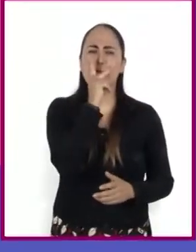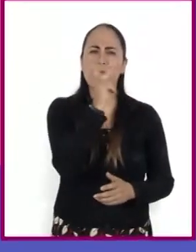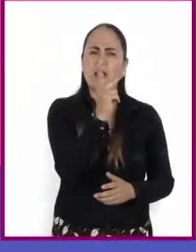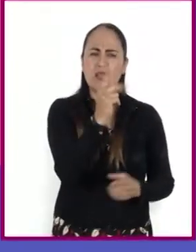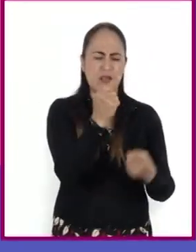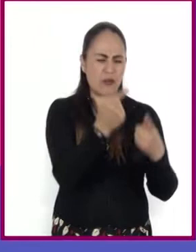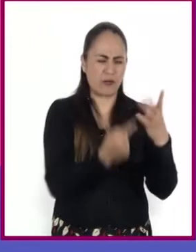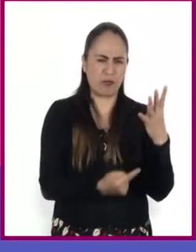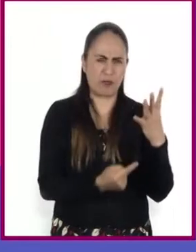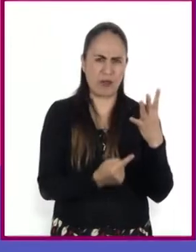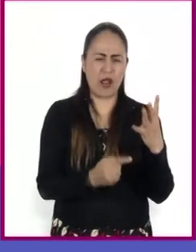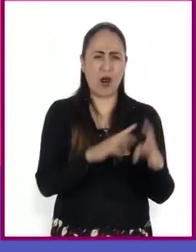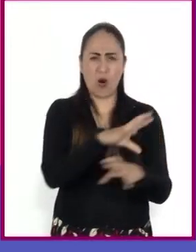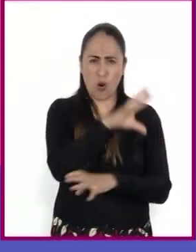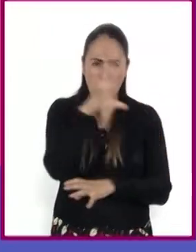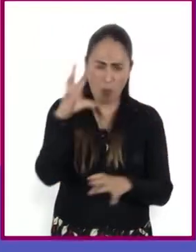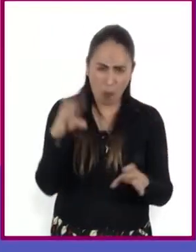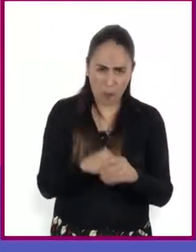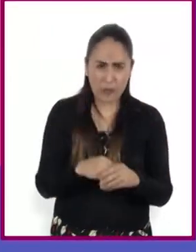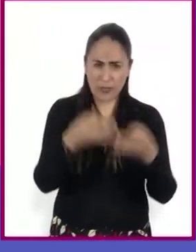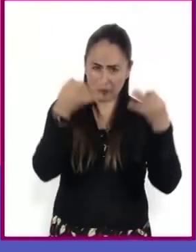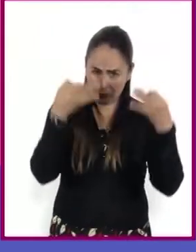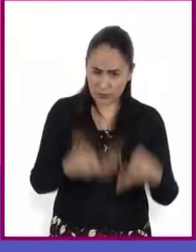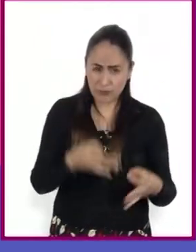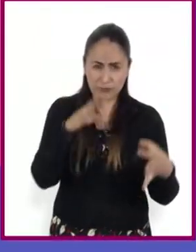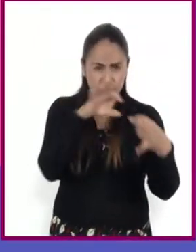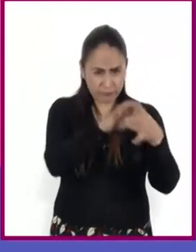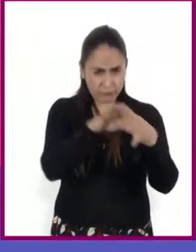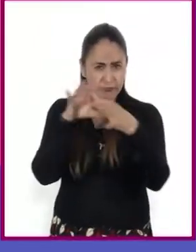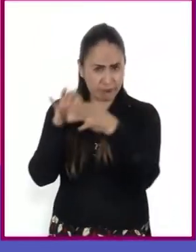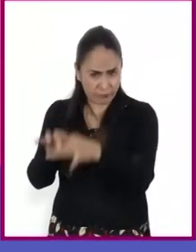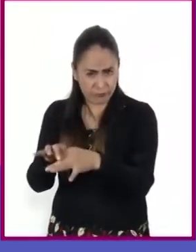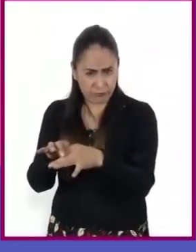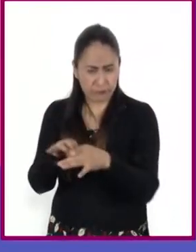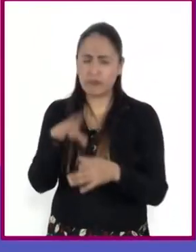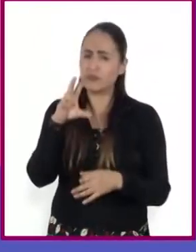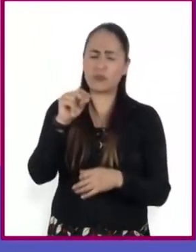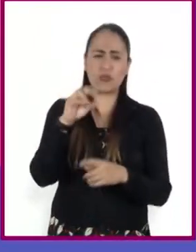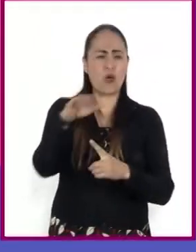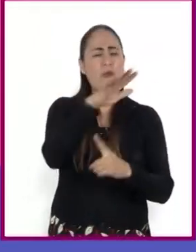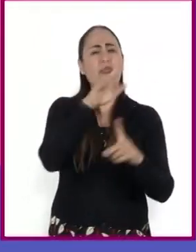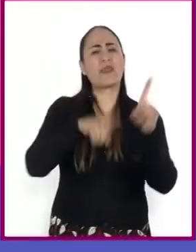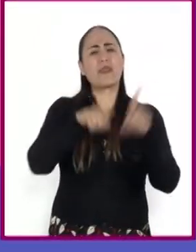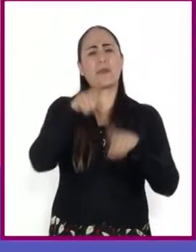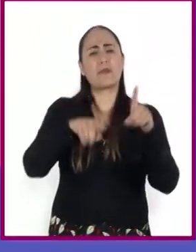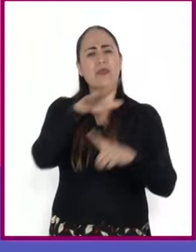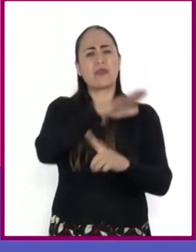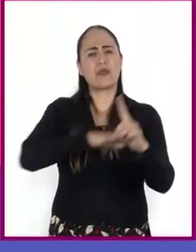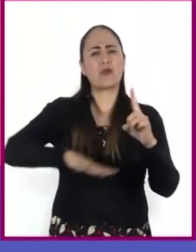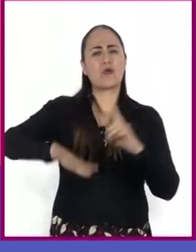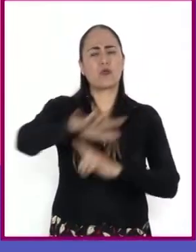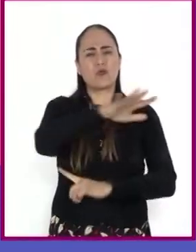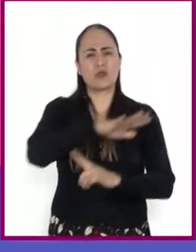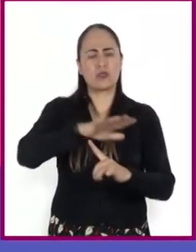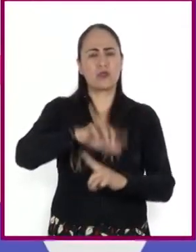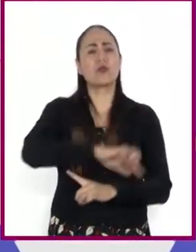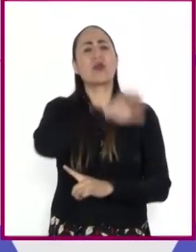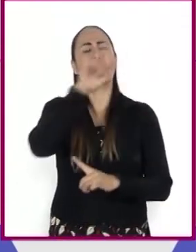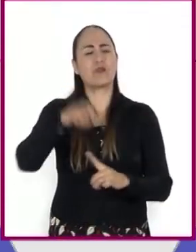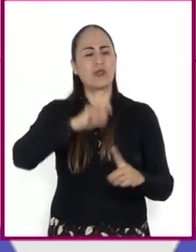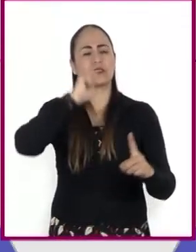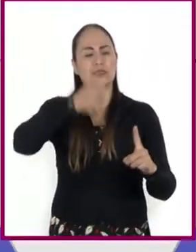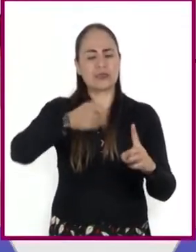no todas las acepciones serán las adecuadas. Debemos pensar en qué contexto aparecen para encontrar el significado más